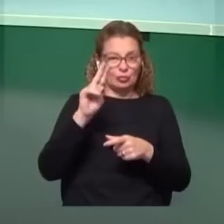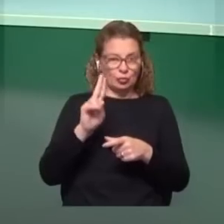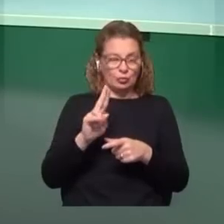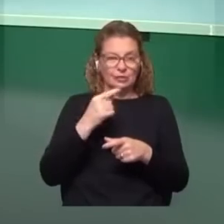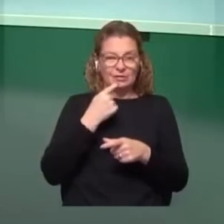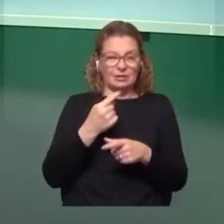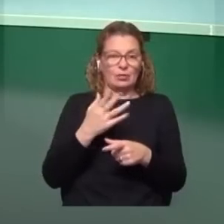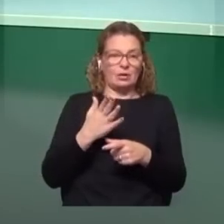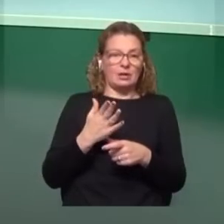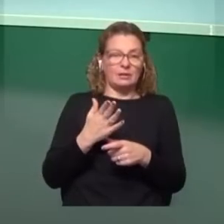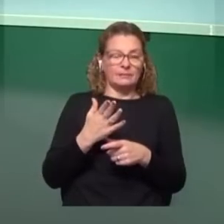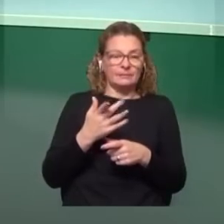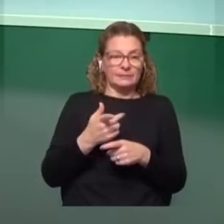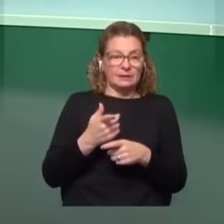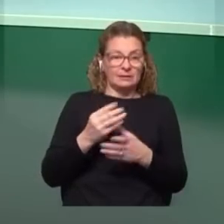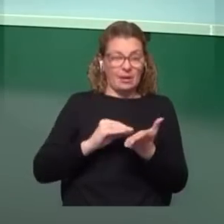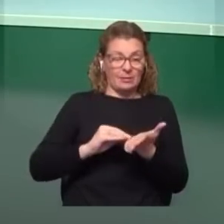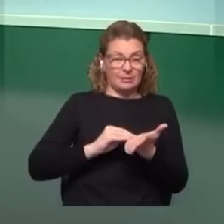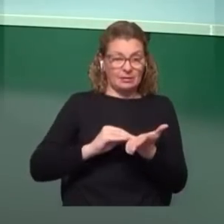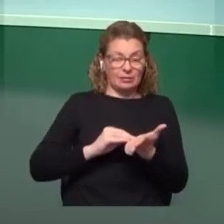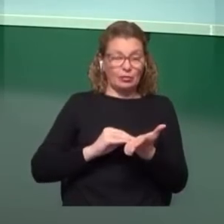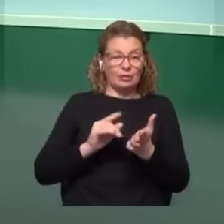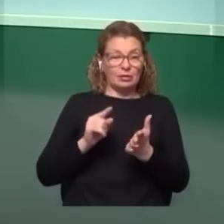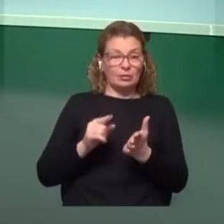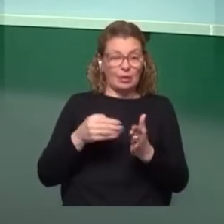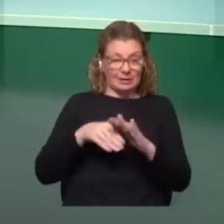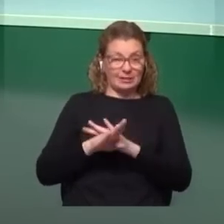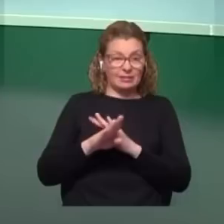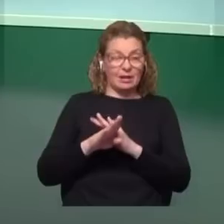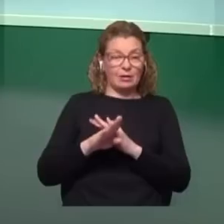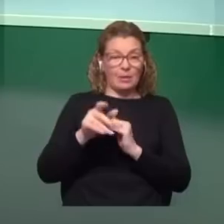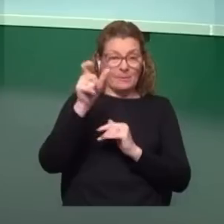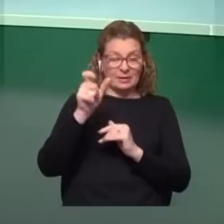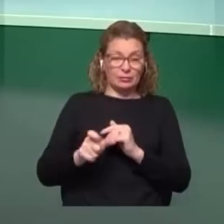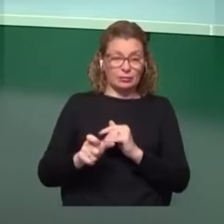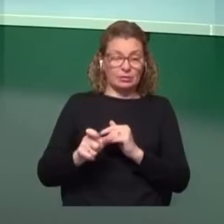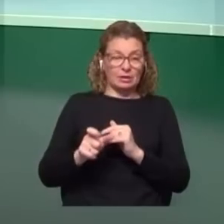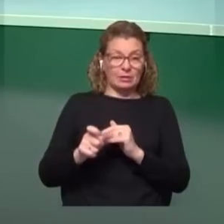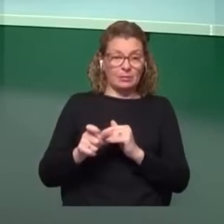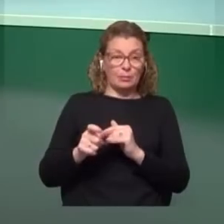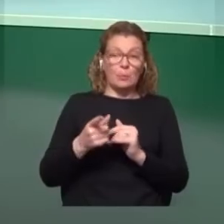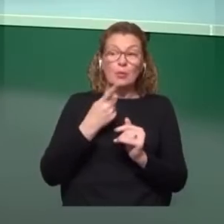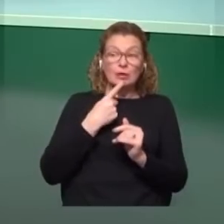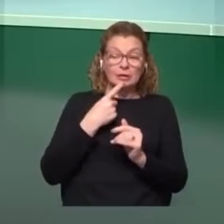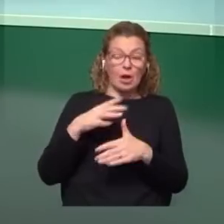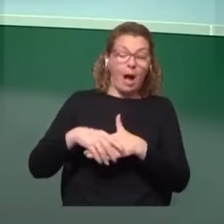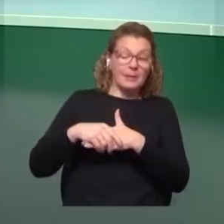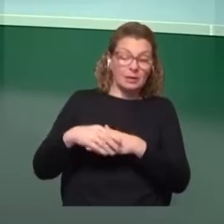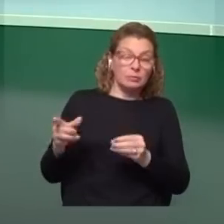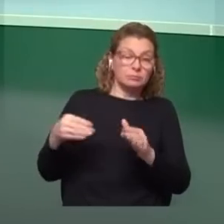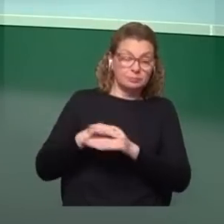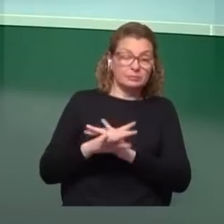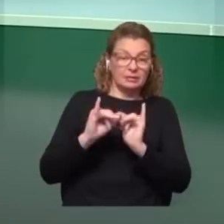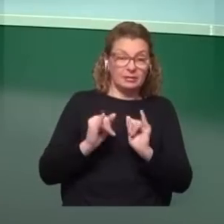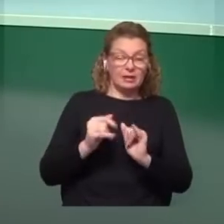dijo que durante esta administración efectivamente ingresaron personas por afinidad política a ese organismo